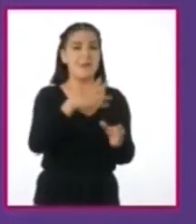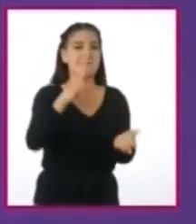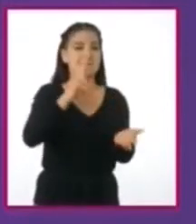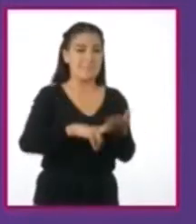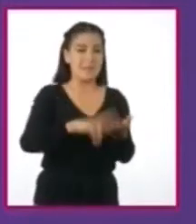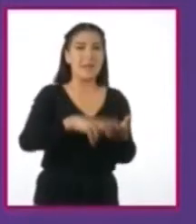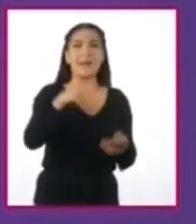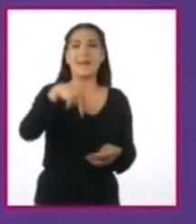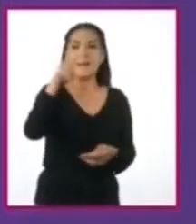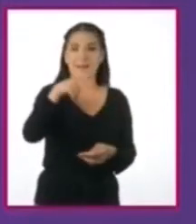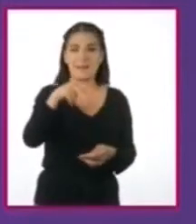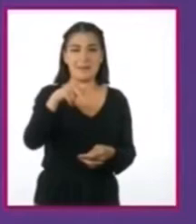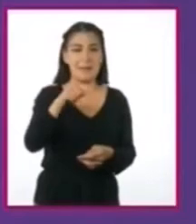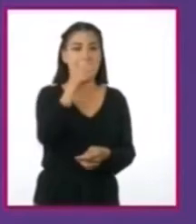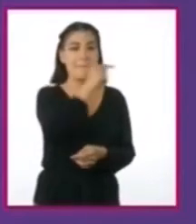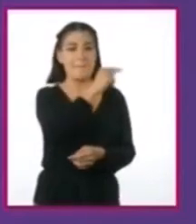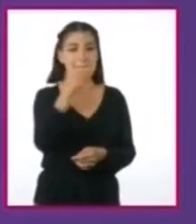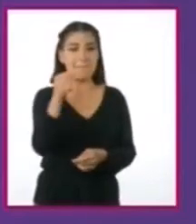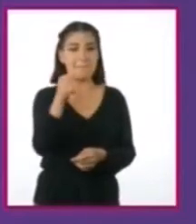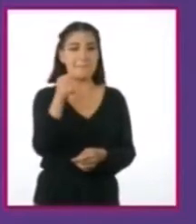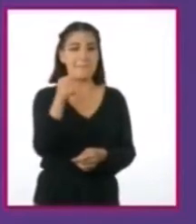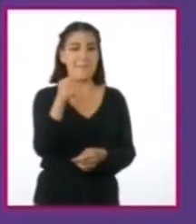K que vemos aquí.